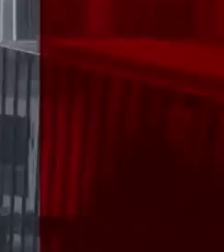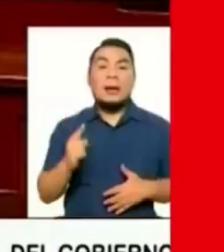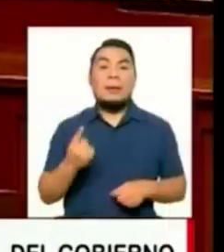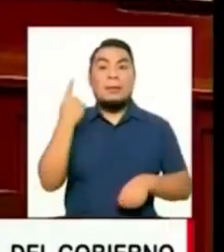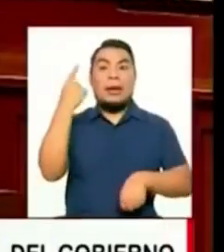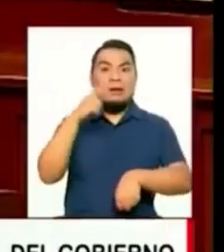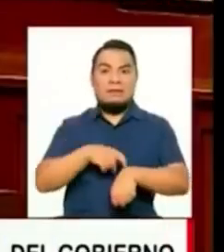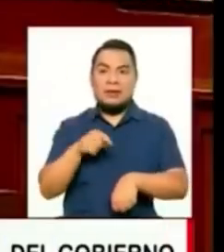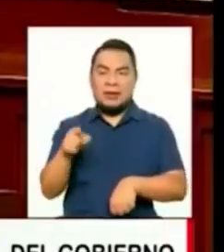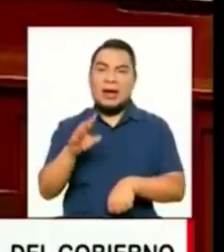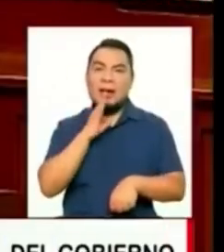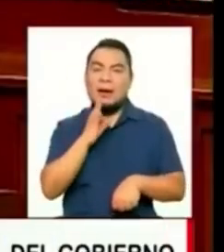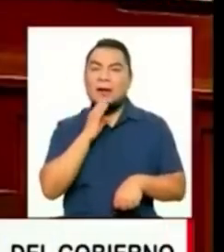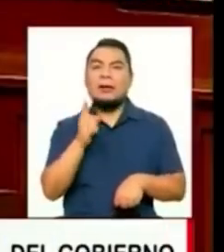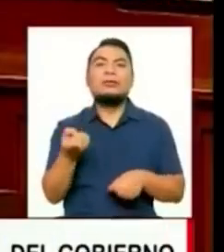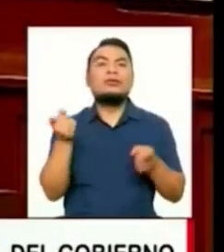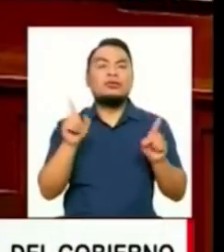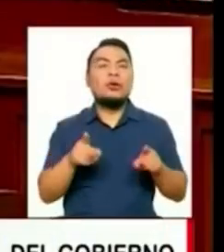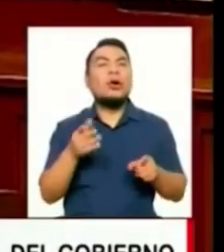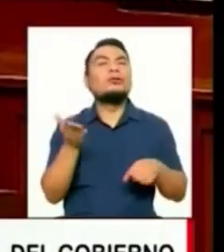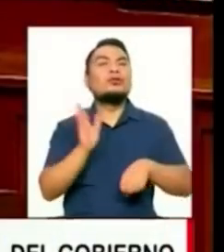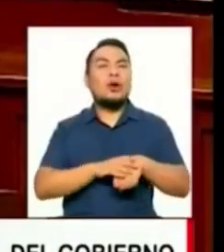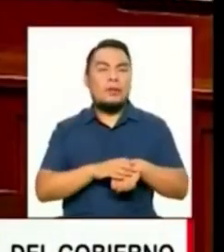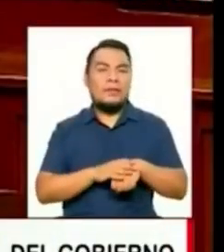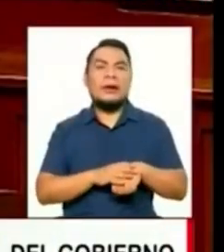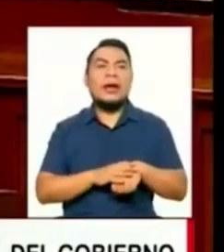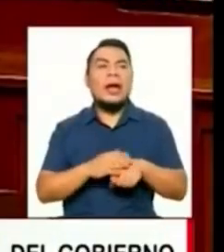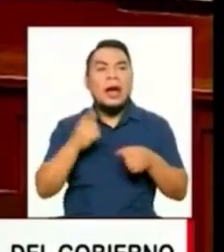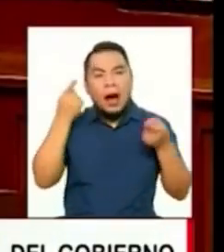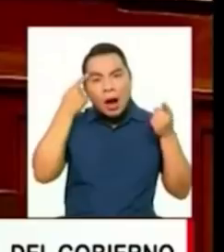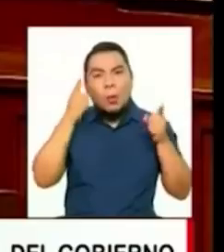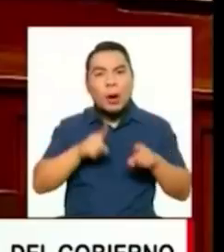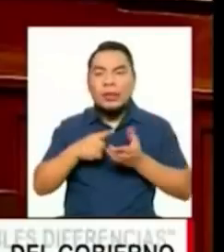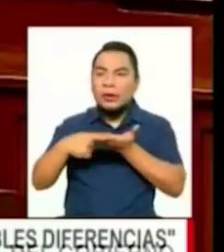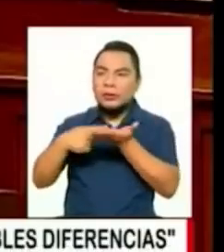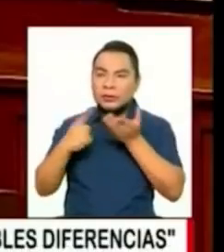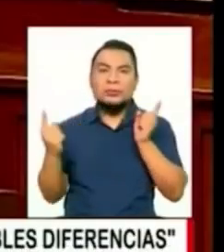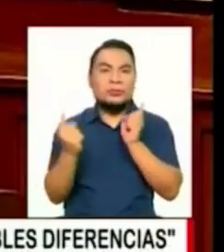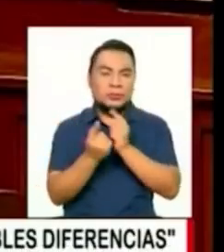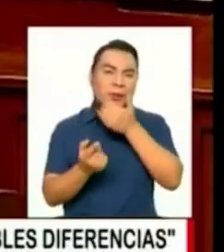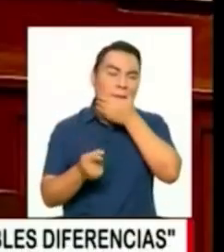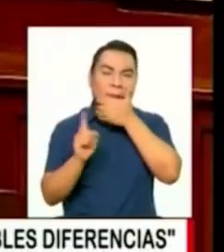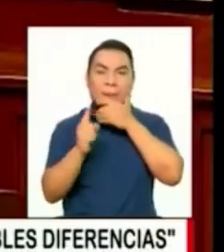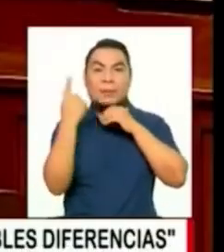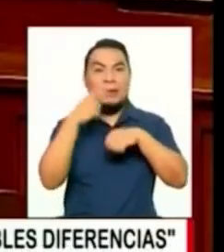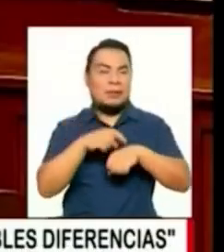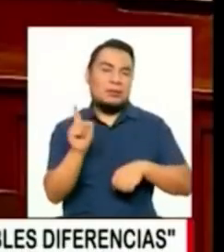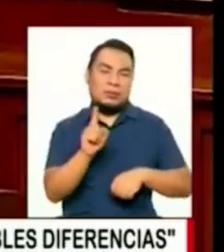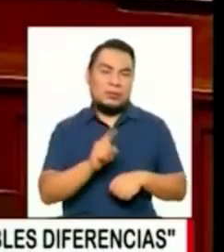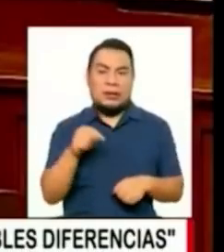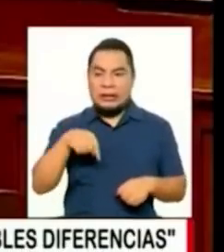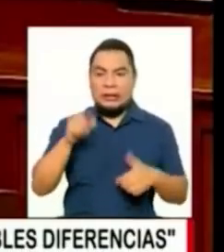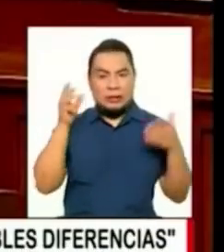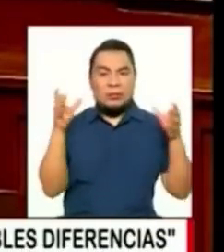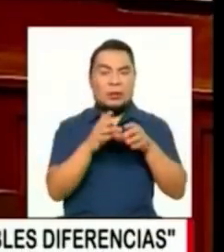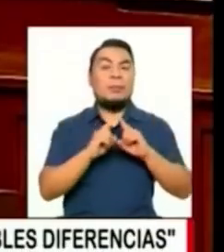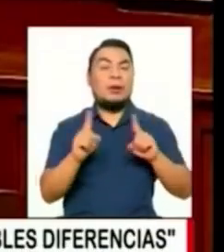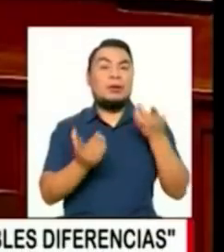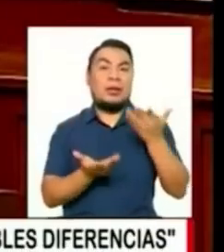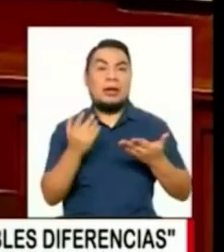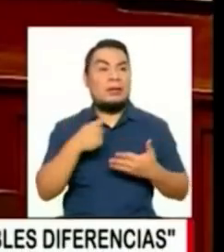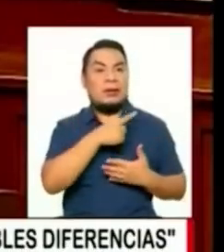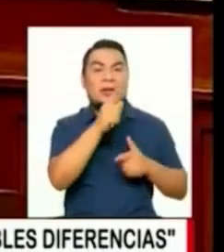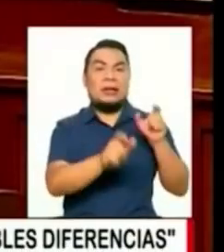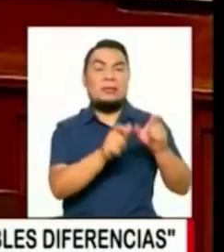Es la primera vez que se habla de concertación en este hemiciclo. Y seguramente para